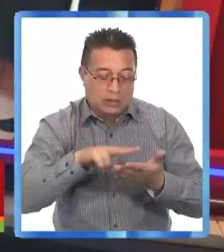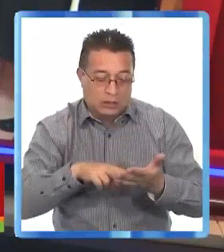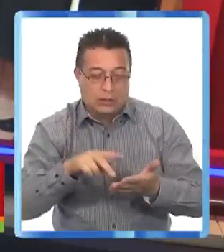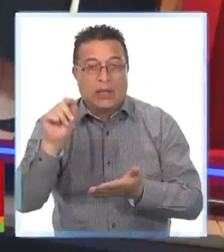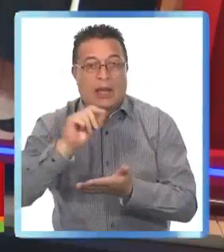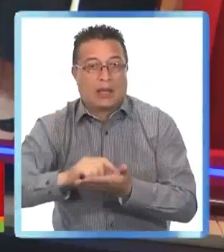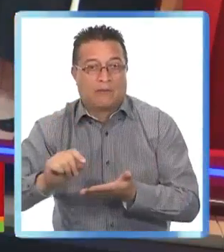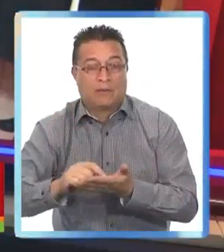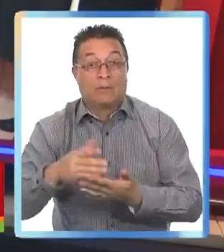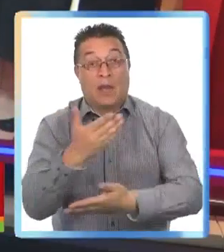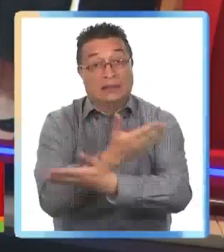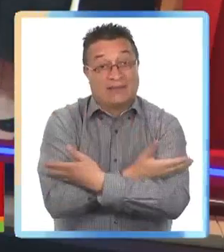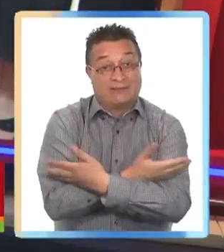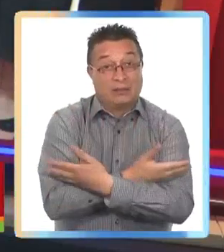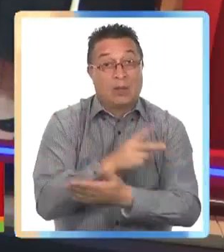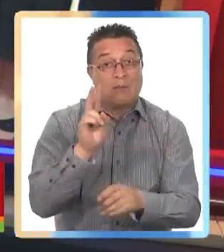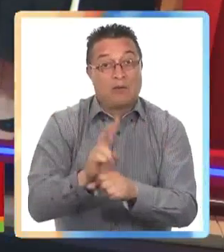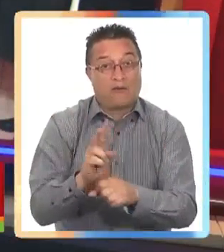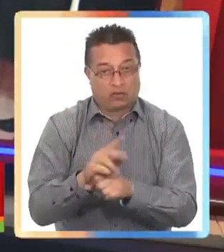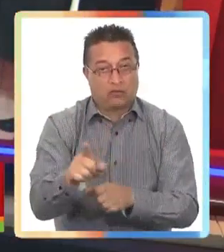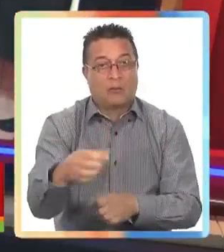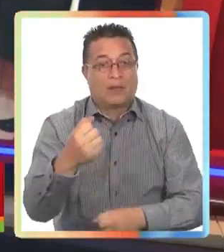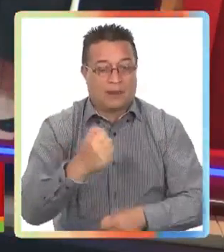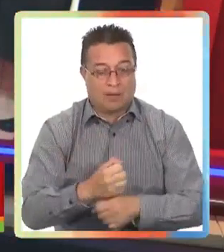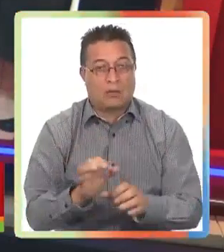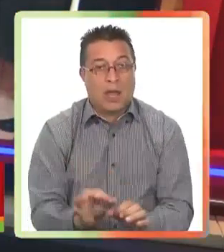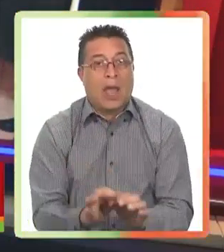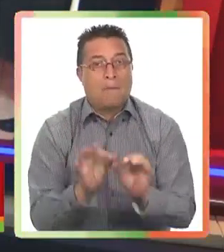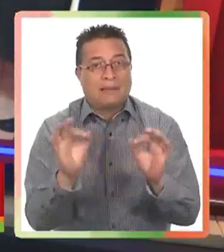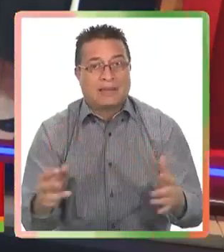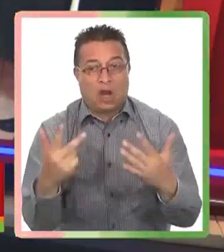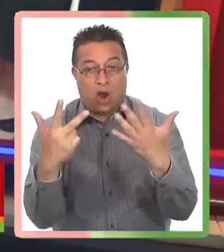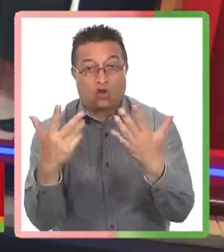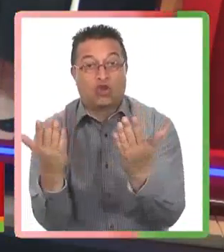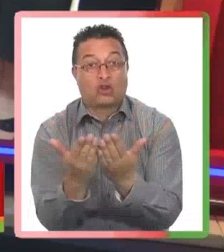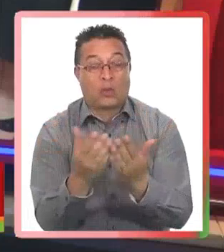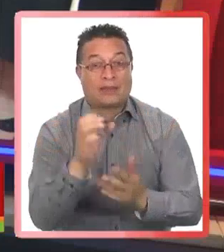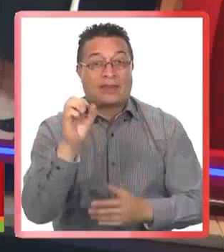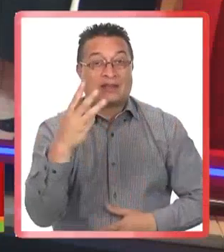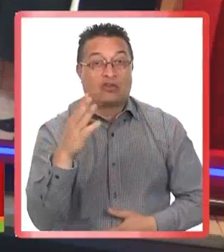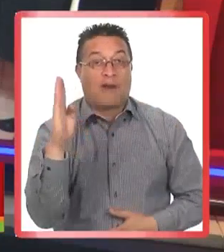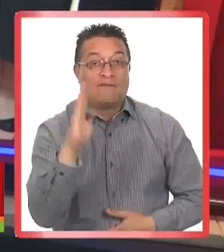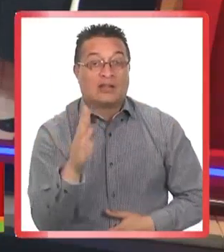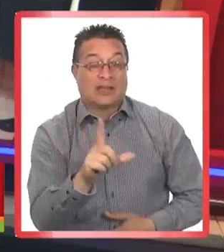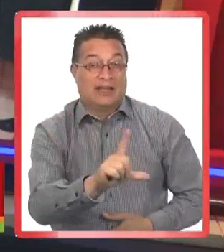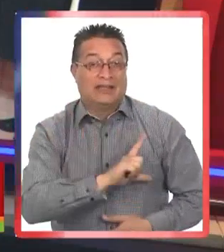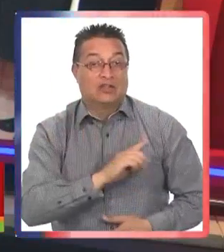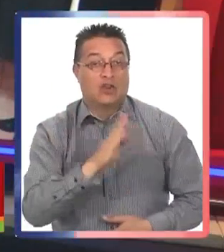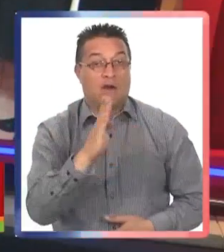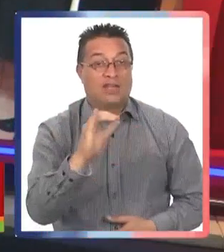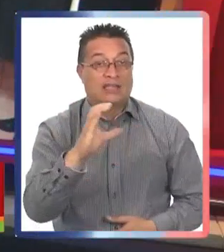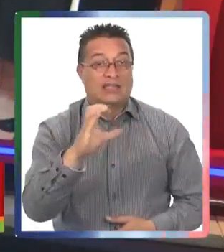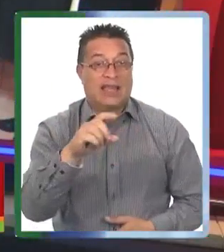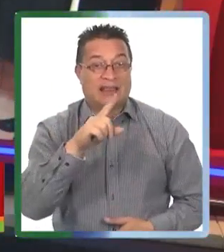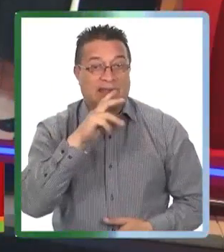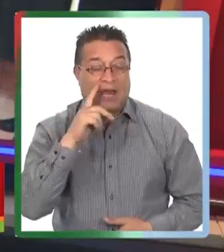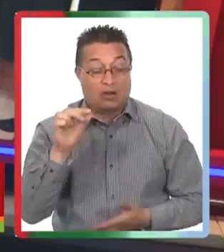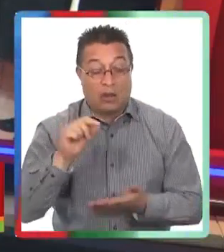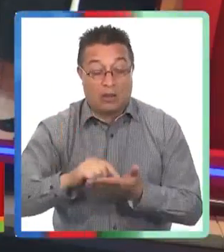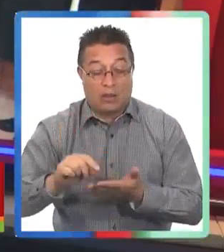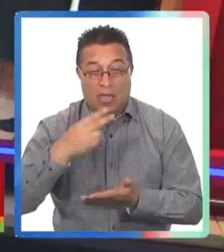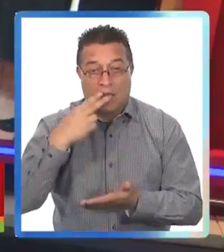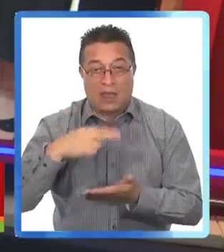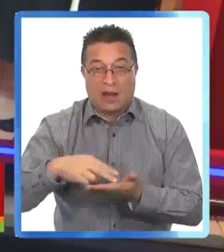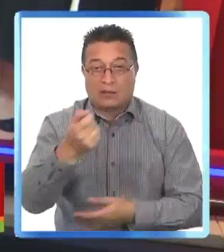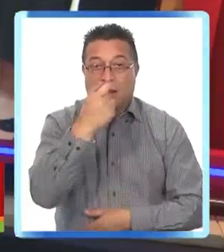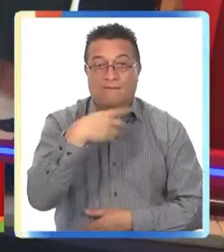a leer y escribir. En San Felipe, una profesora desarrolló un trabajo especial con 8 estudiantes de tercero básico del Liceo Bicentenario Cordillera y escribió una